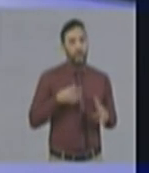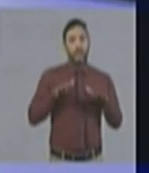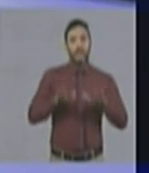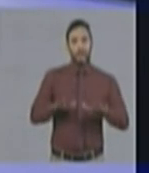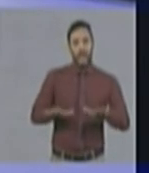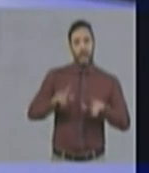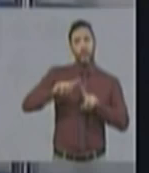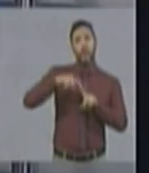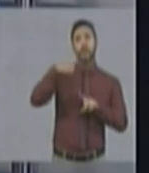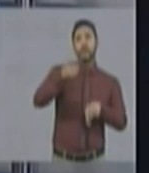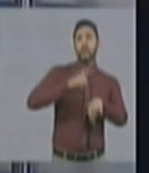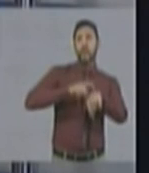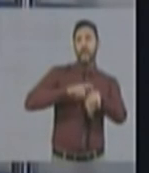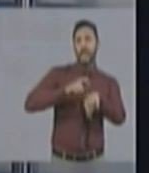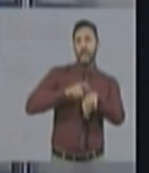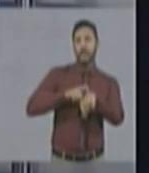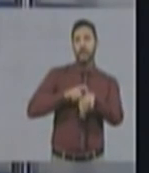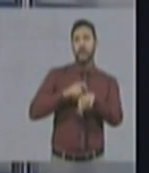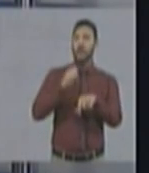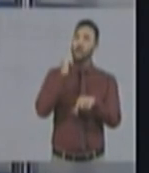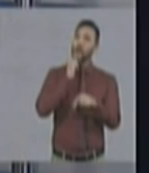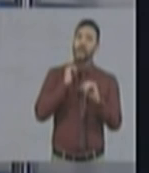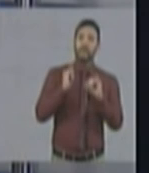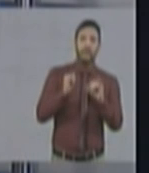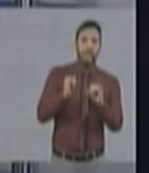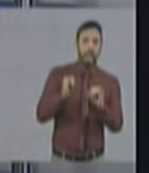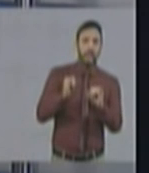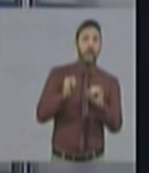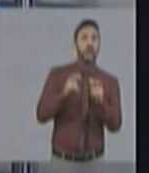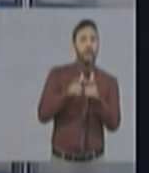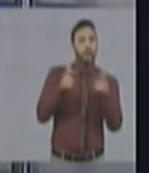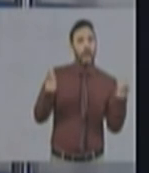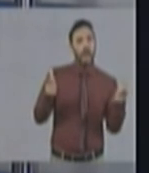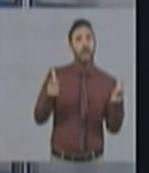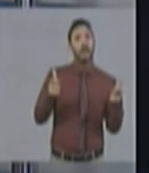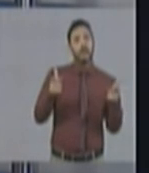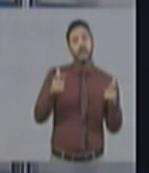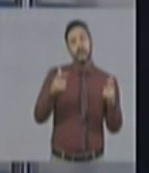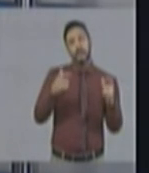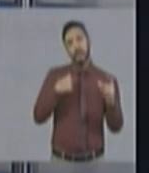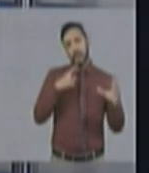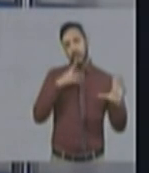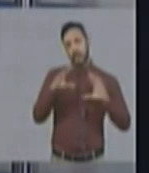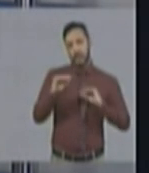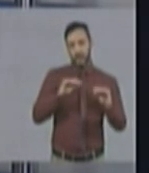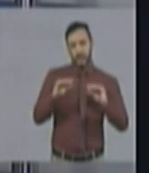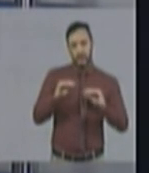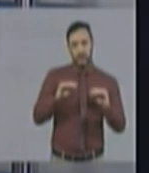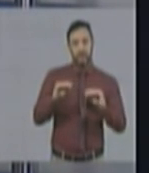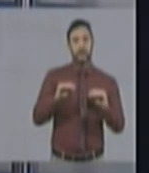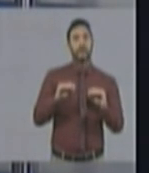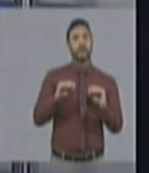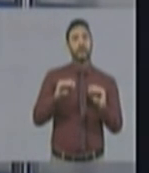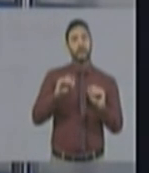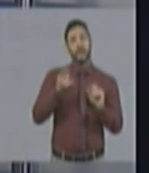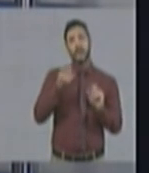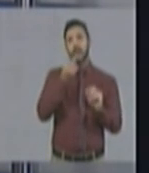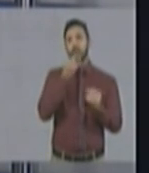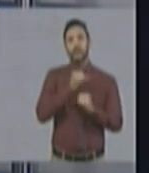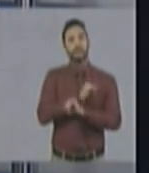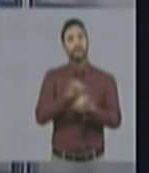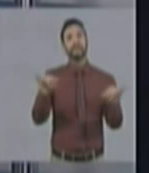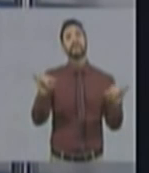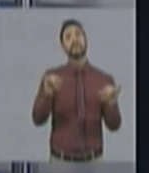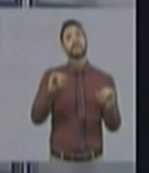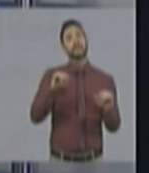quizás en un próximo momento, cuando tengamos otras informaciones para compartir con respecto a ahora mismo la respuesta de Cuba en torno a